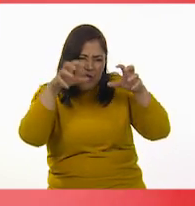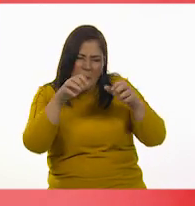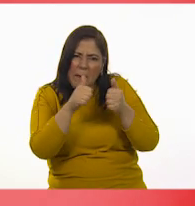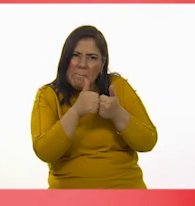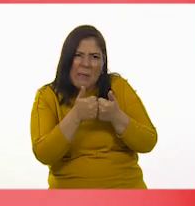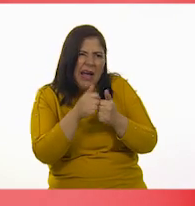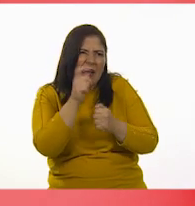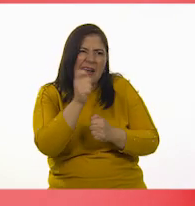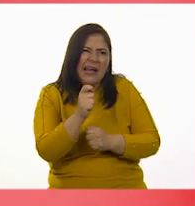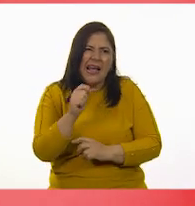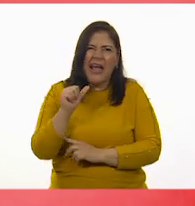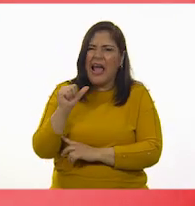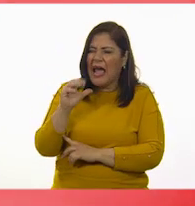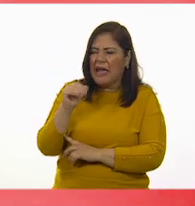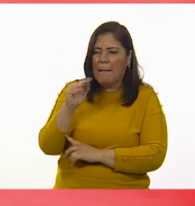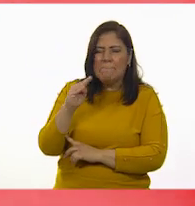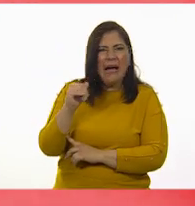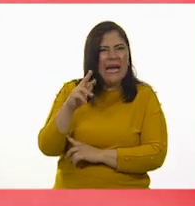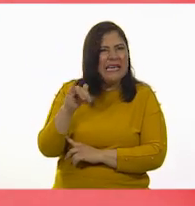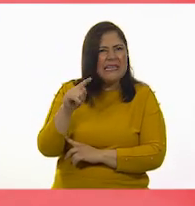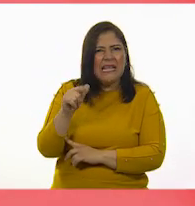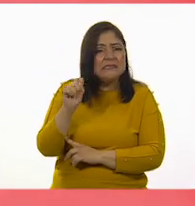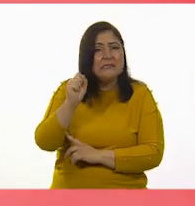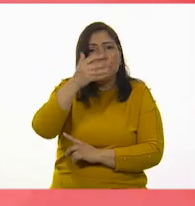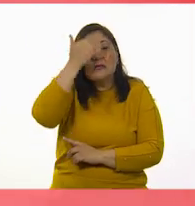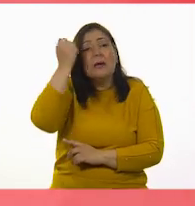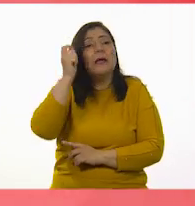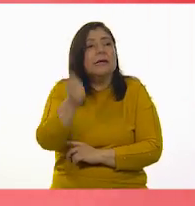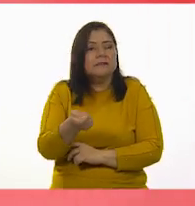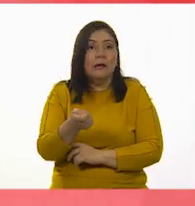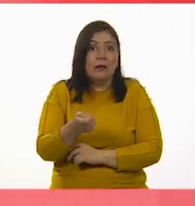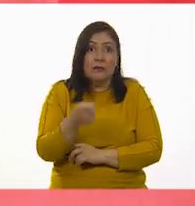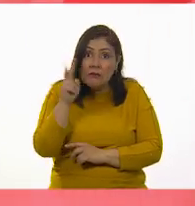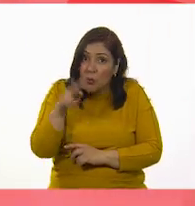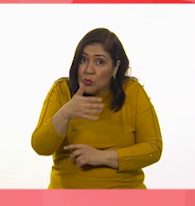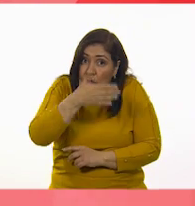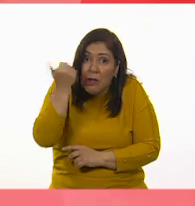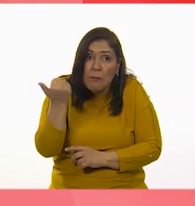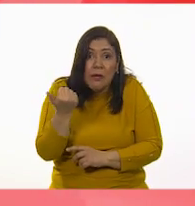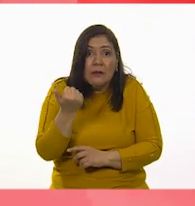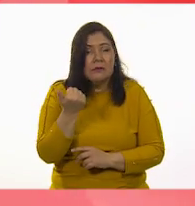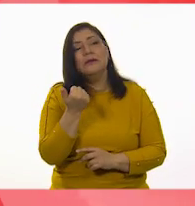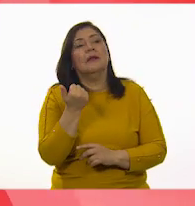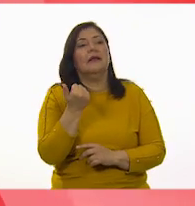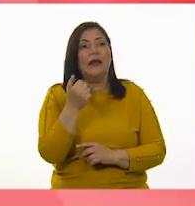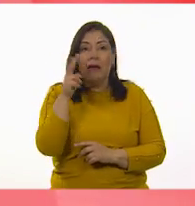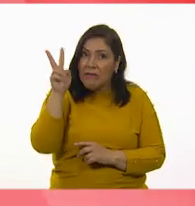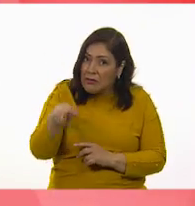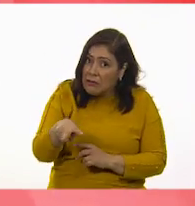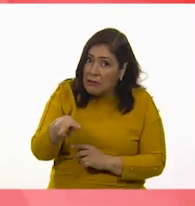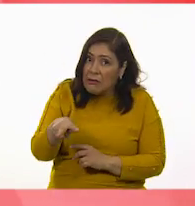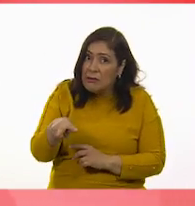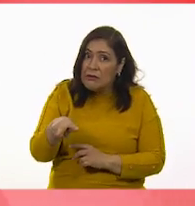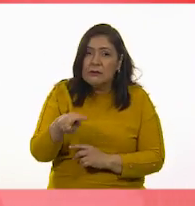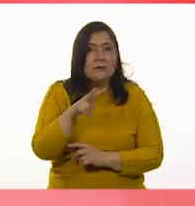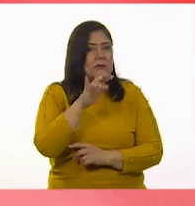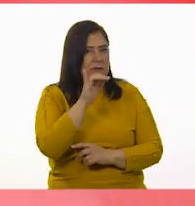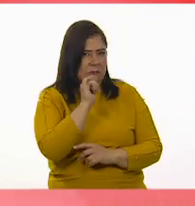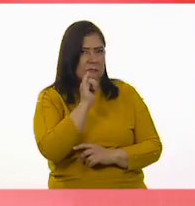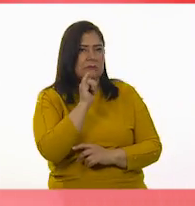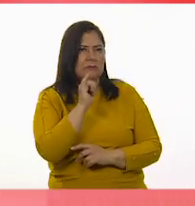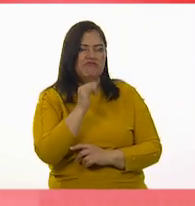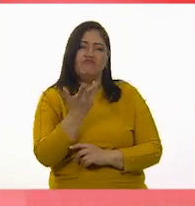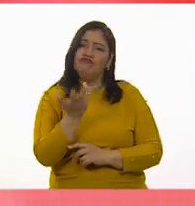pan, ni las acambaritas, ni nada. No. ¿En serio? En serio. ¿La verdad? Te lo juro. Ay,